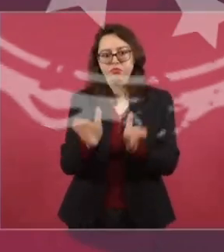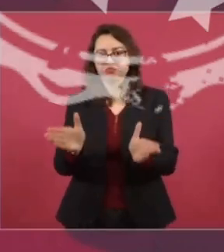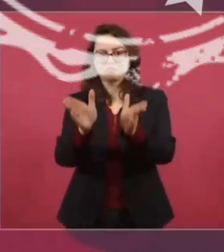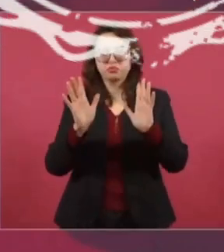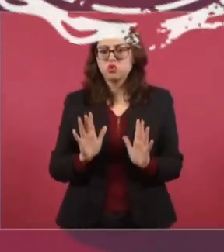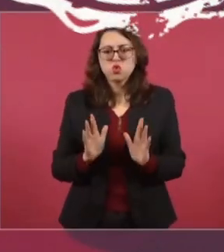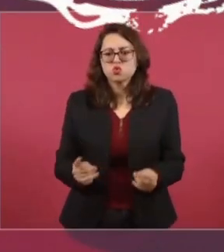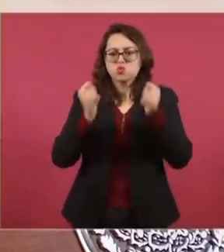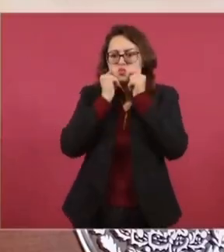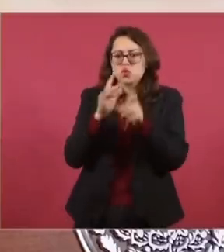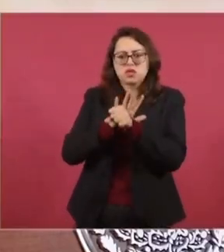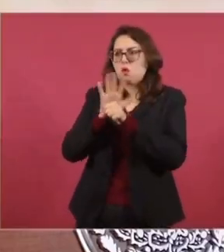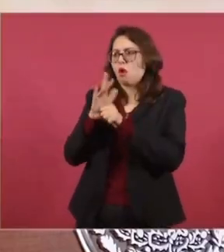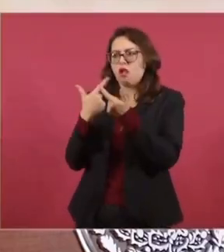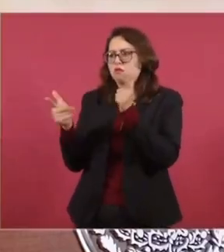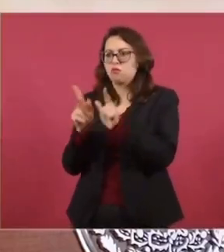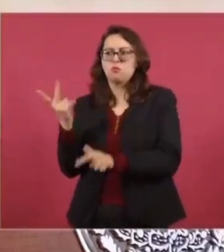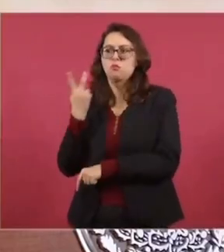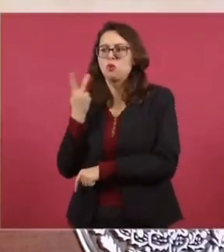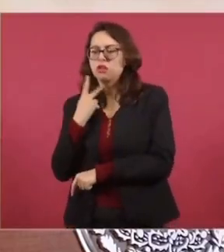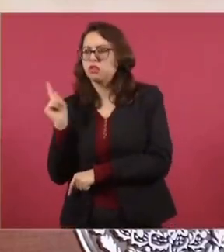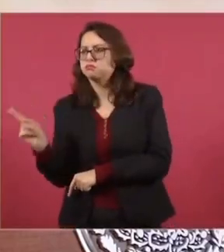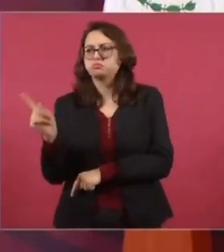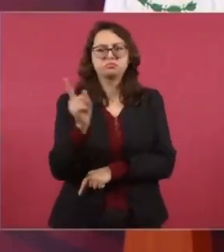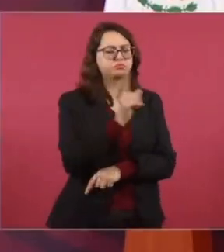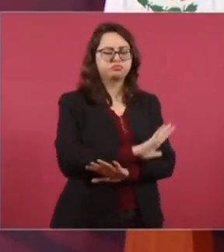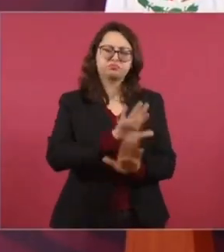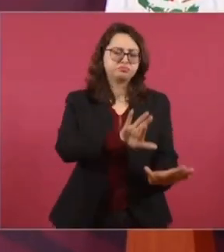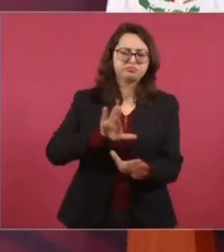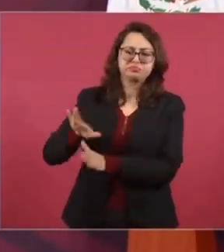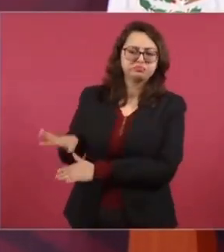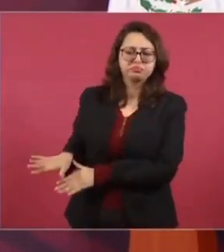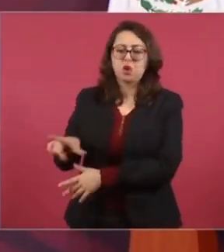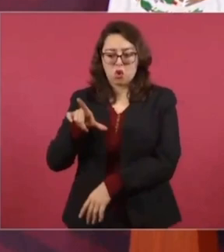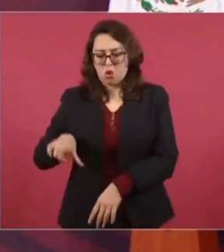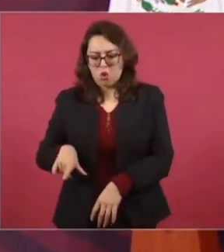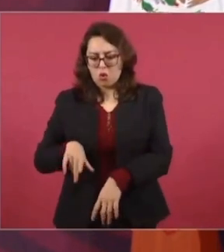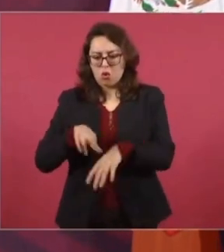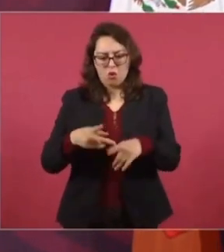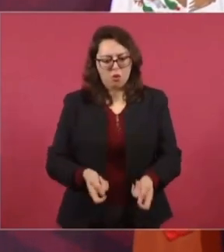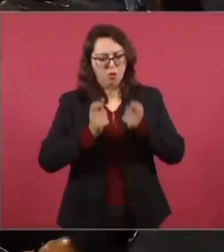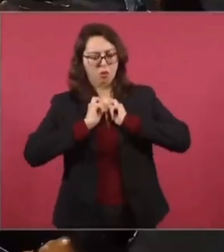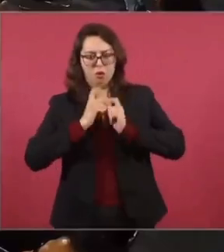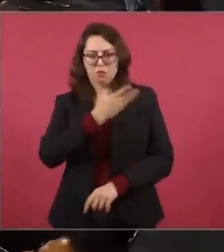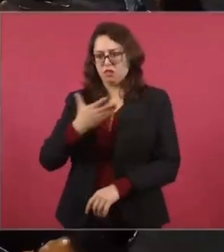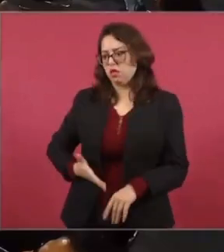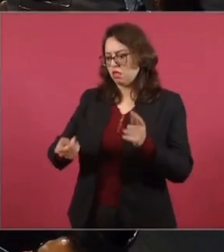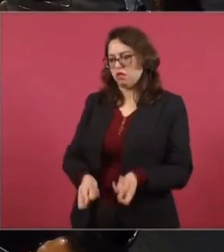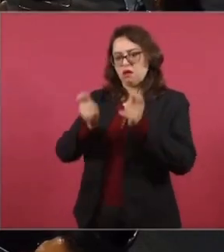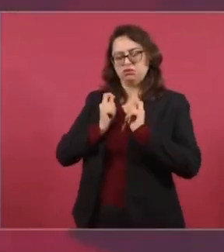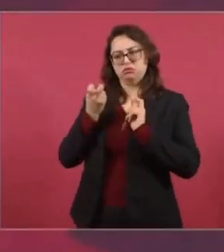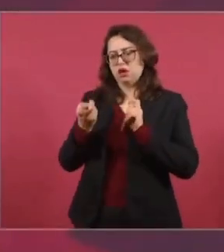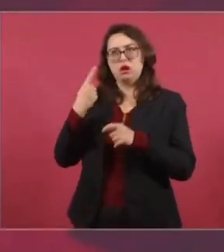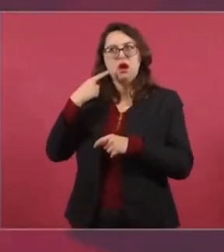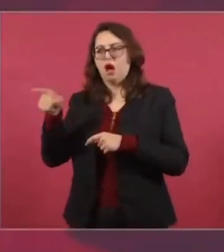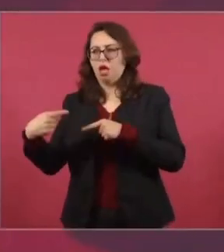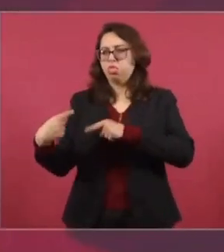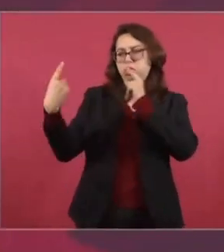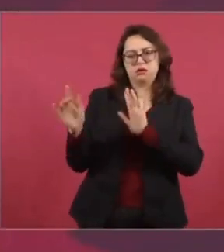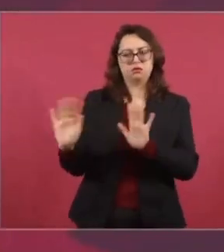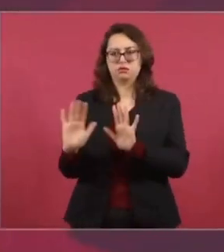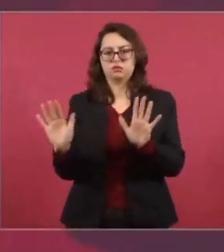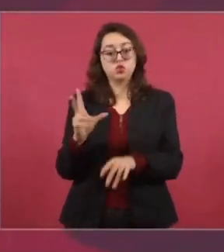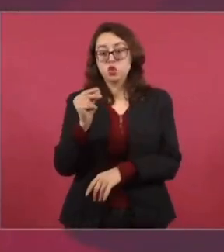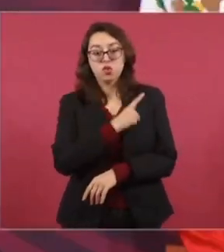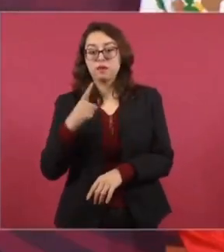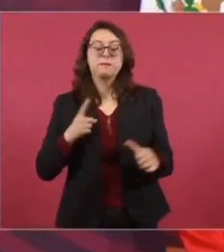Podemos tener orígenes partidistas diferentes, distintos, pero como gobernantes debemos siempre de pensar en el pueblo. Apúntele, no pueden